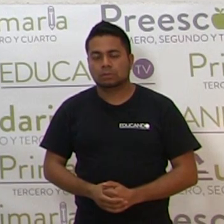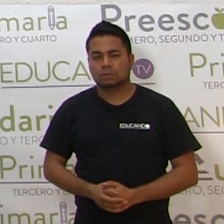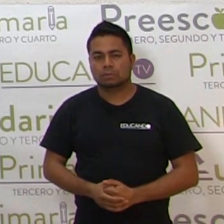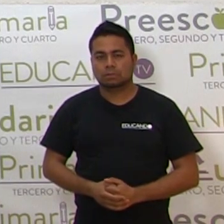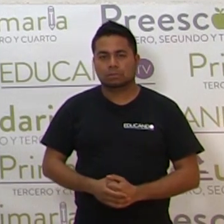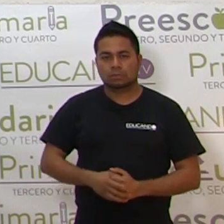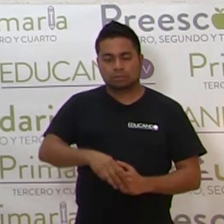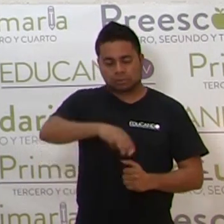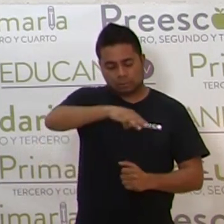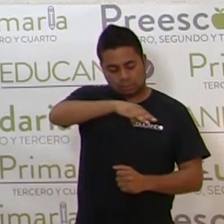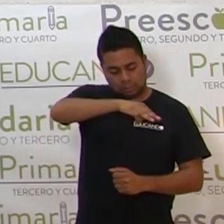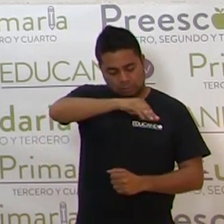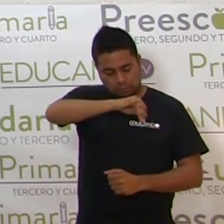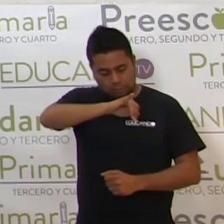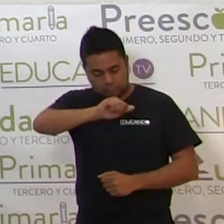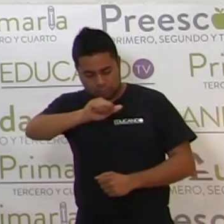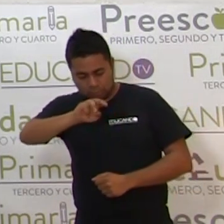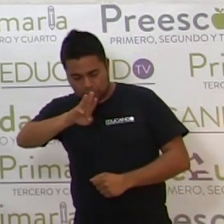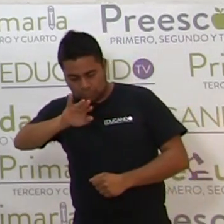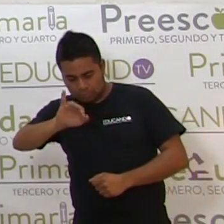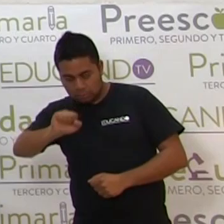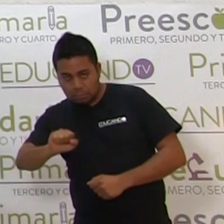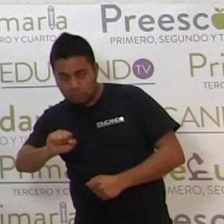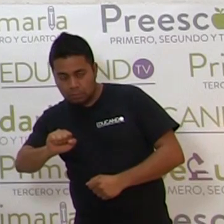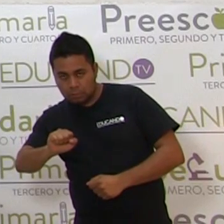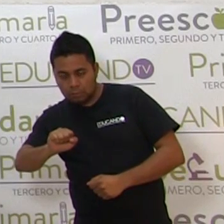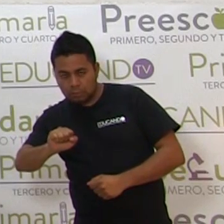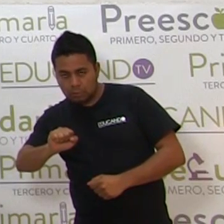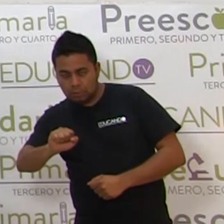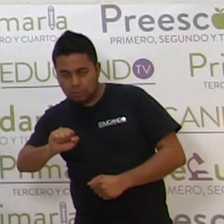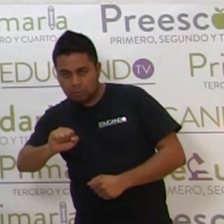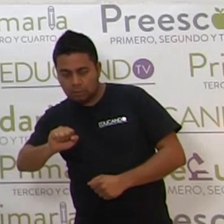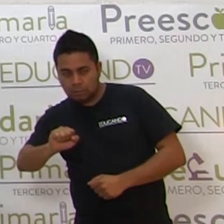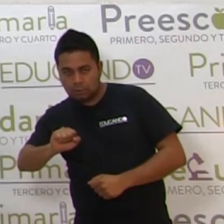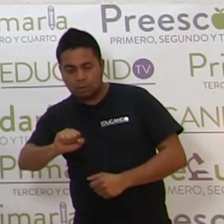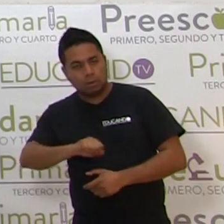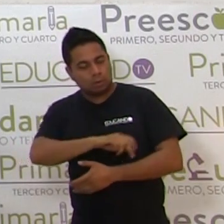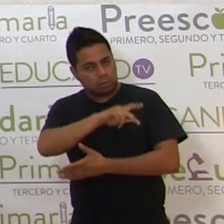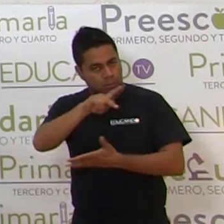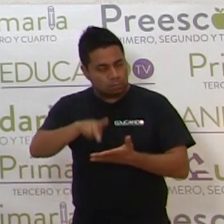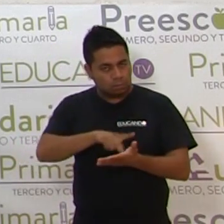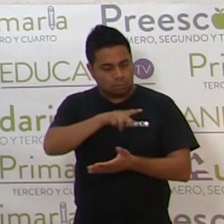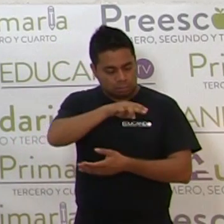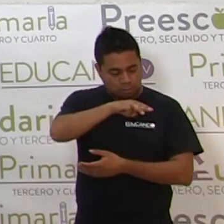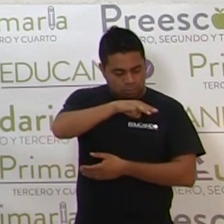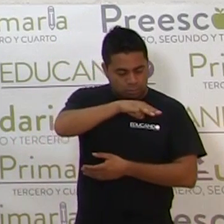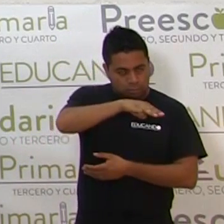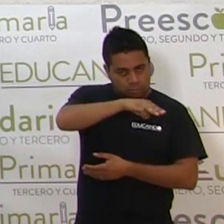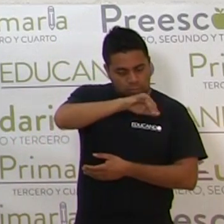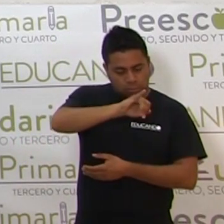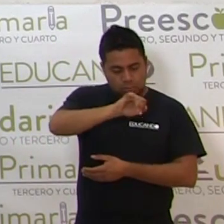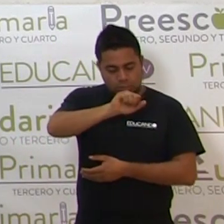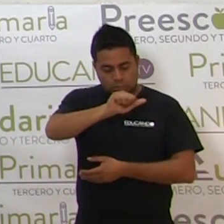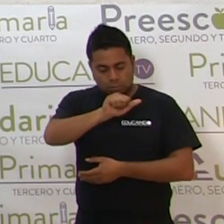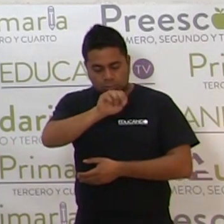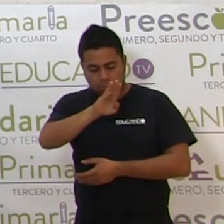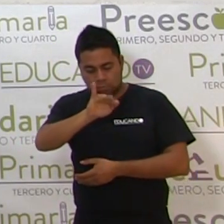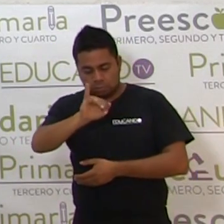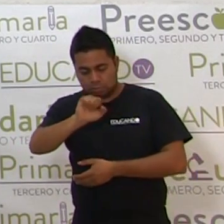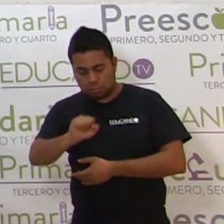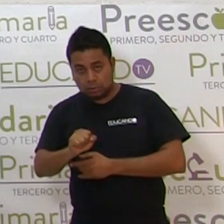Mi avis. A ver. Nuevamente. Mi avis. ¿Sería